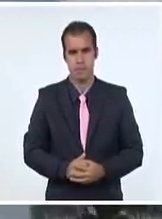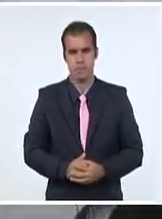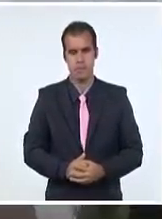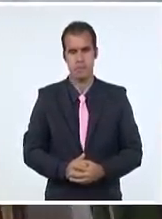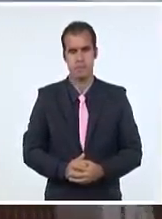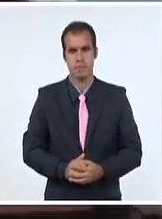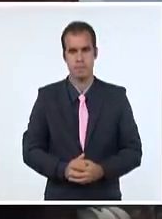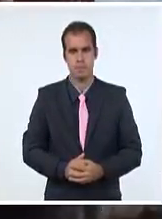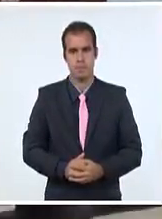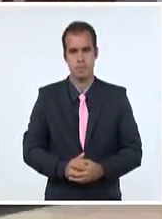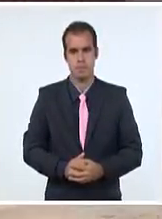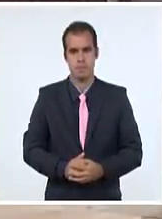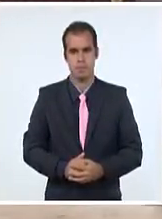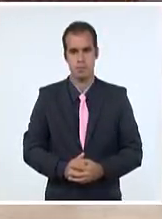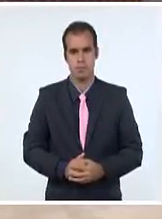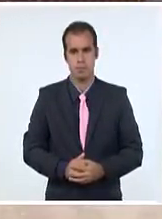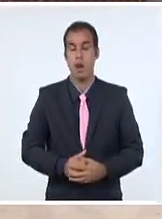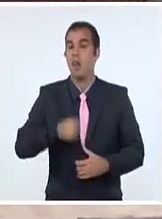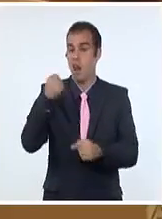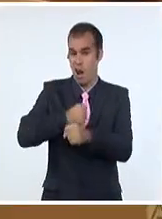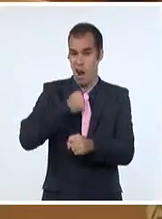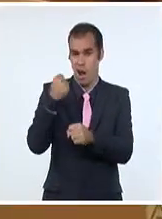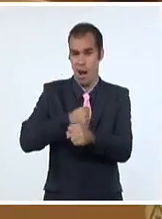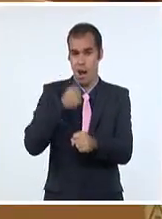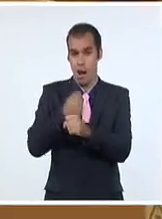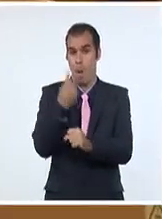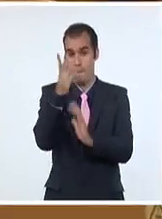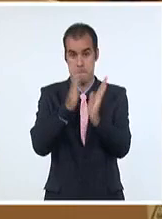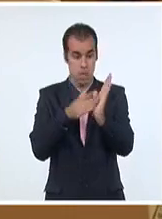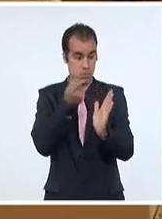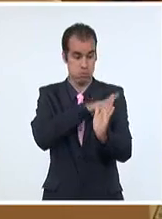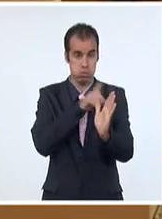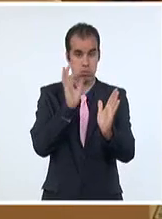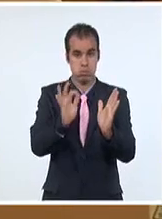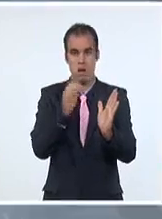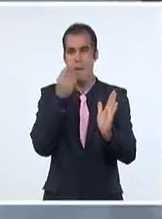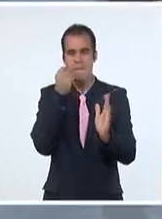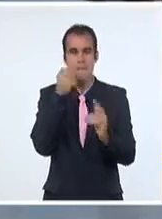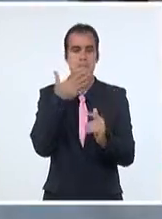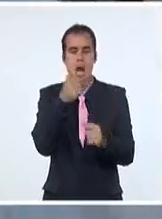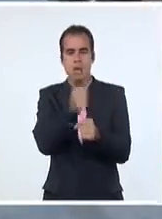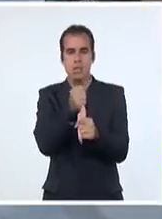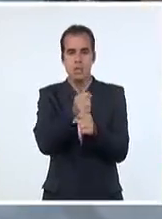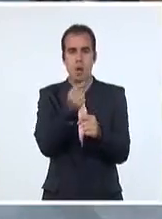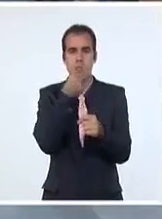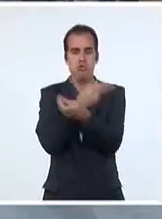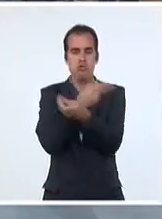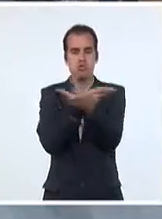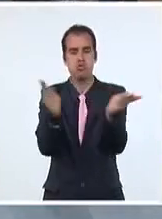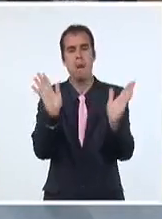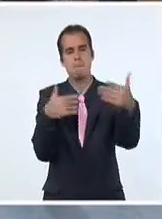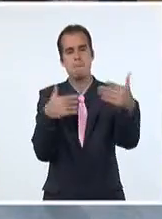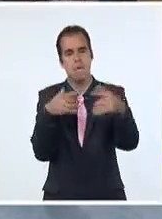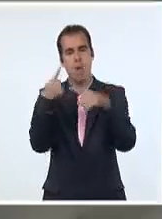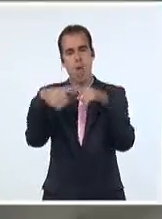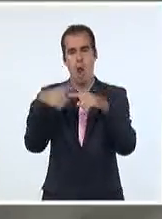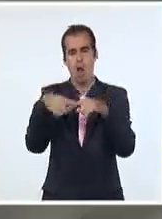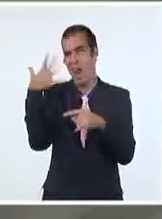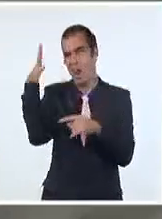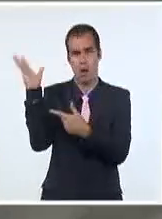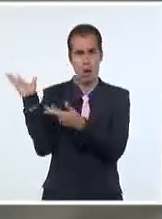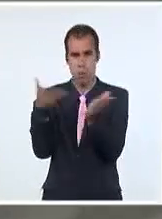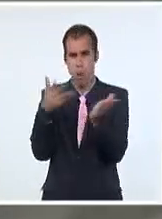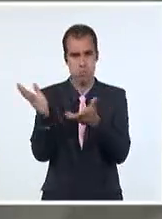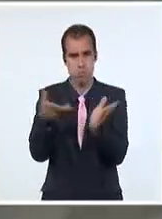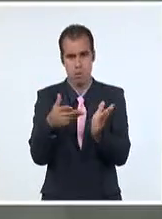Un intenso trabajo se ha realizado durante el último mes en la búsqueda de mayor efectividad en la entrega de paquetes enviados desde el exterior